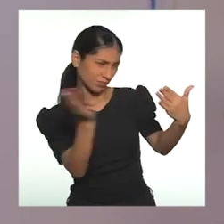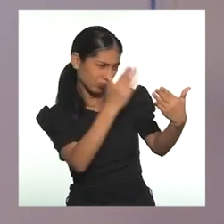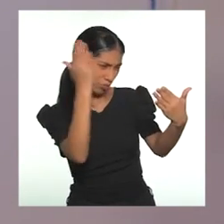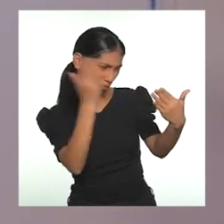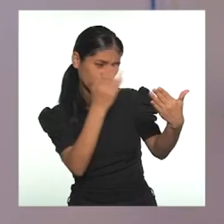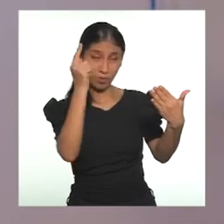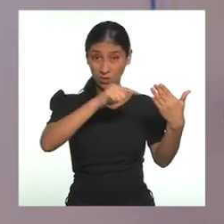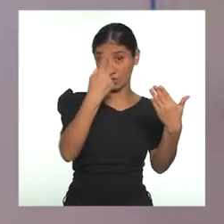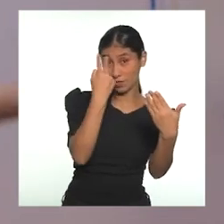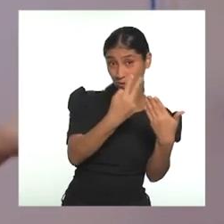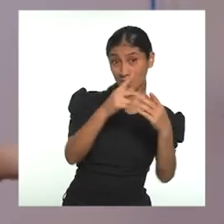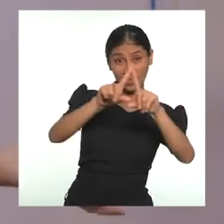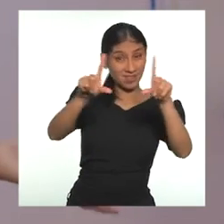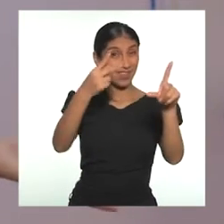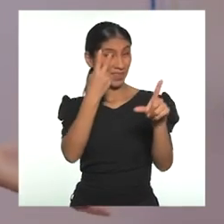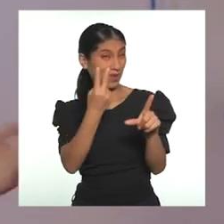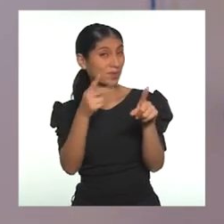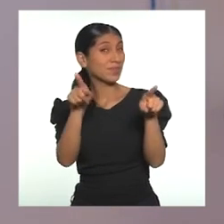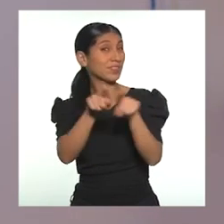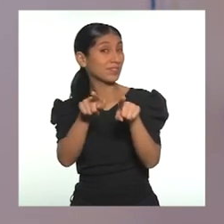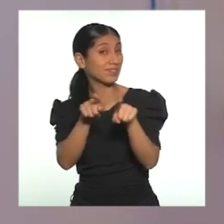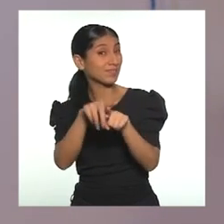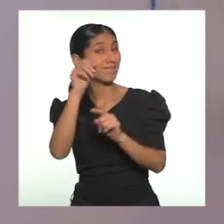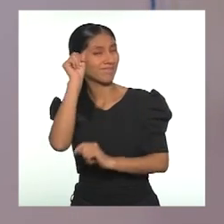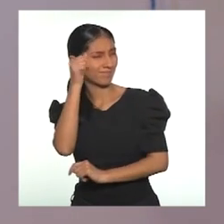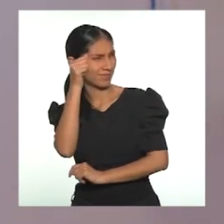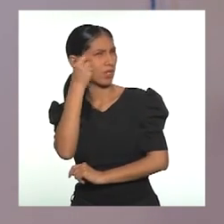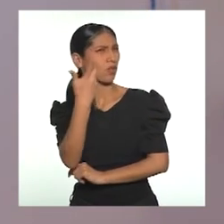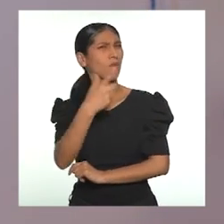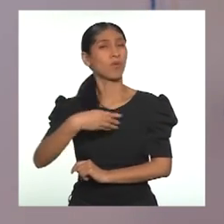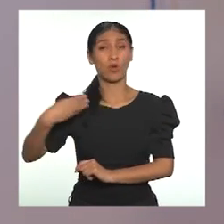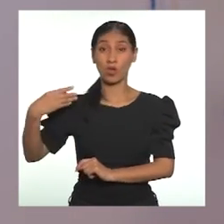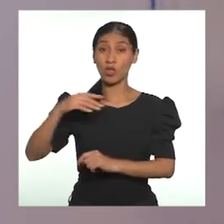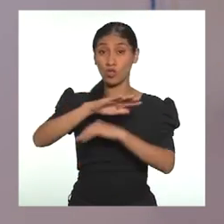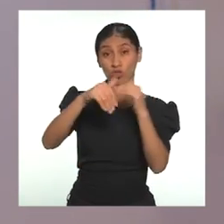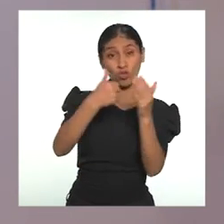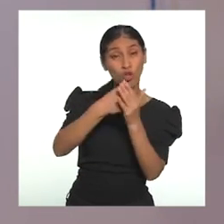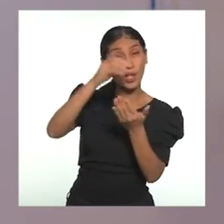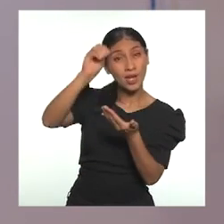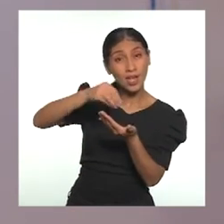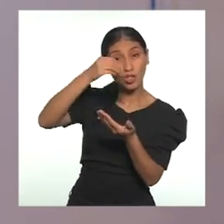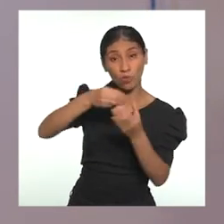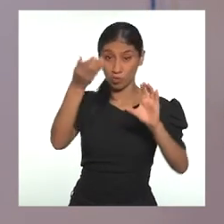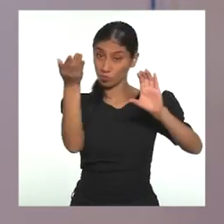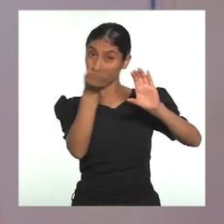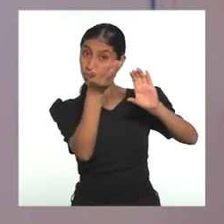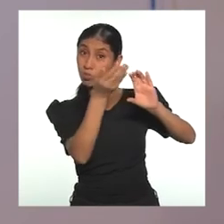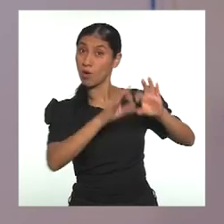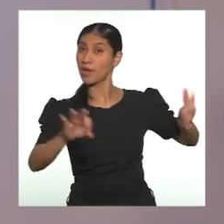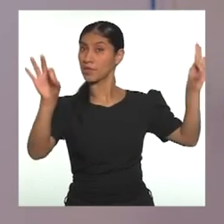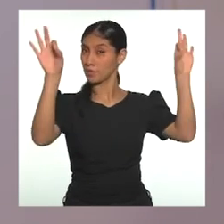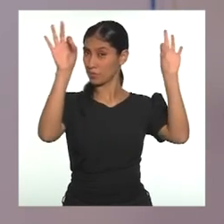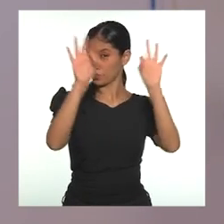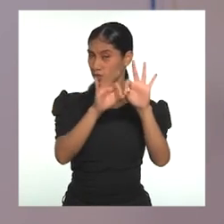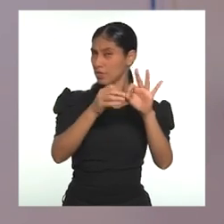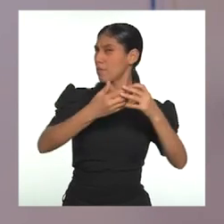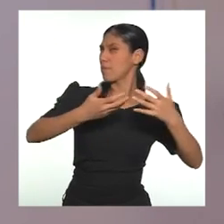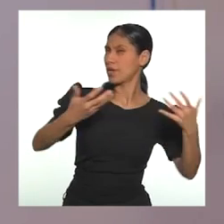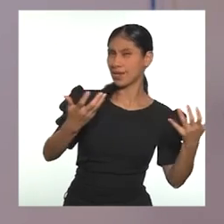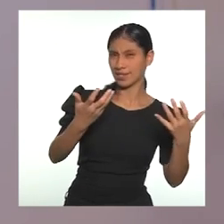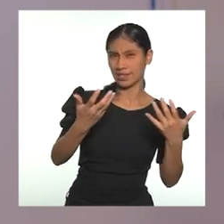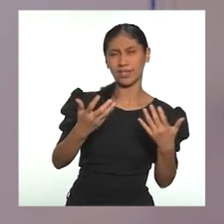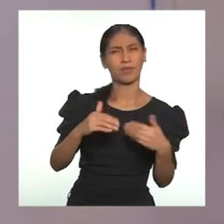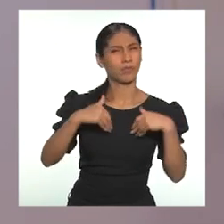diferentes investigaciones como las que hemos visto en el programa. Y recuerden, la conservación de los alimentos es muy importante.